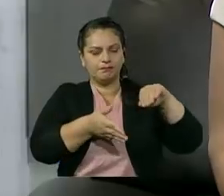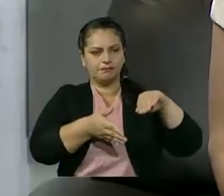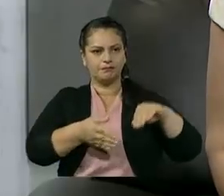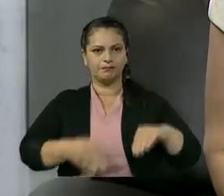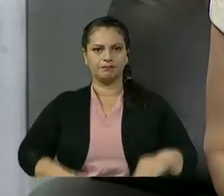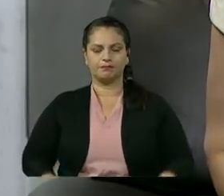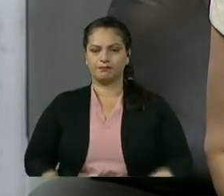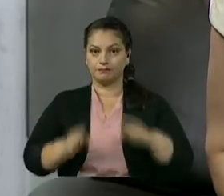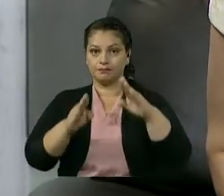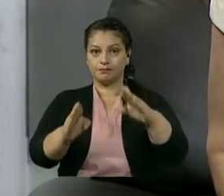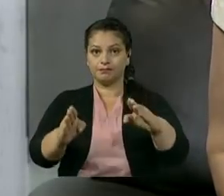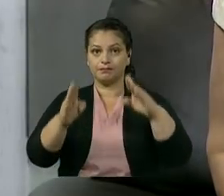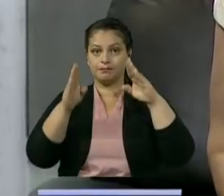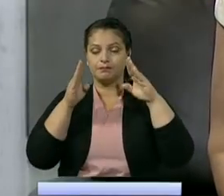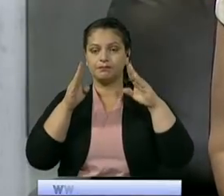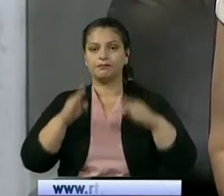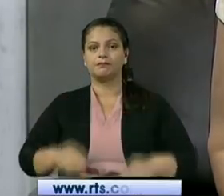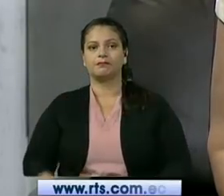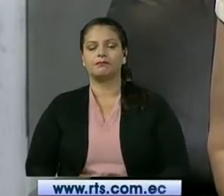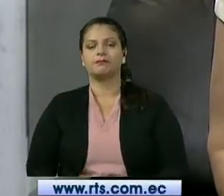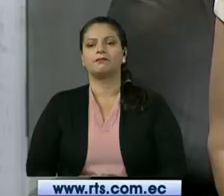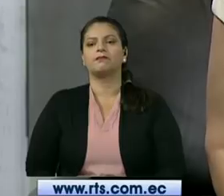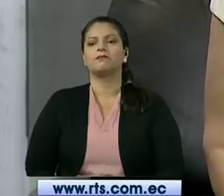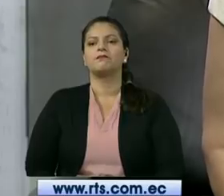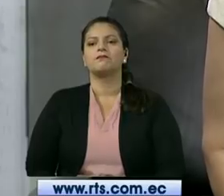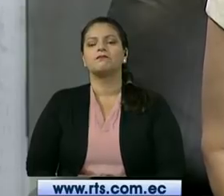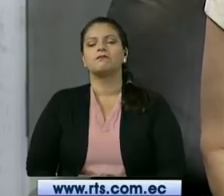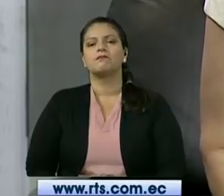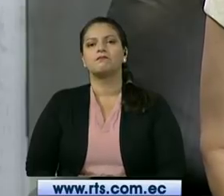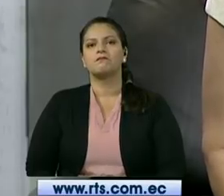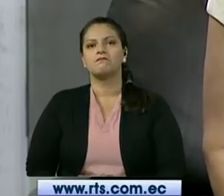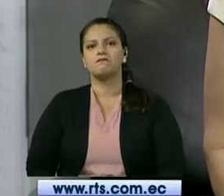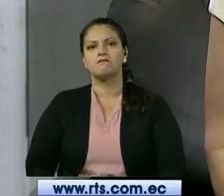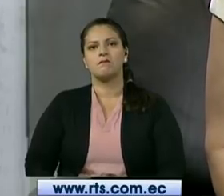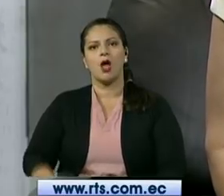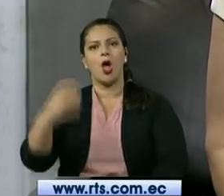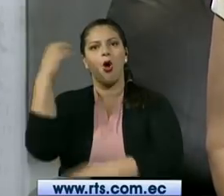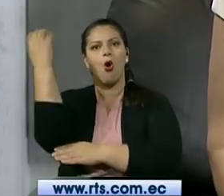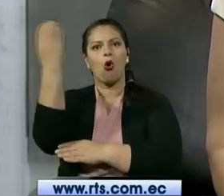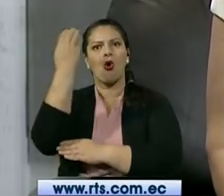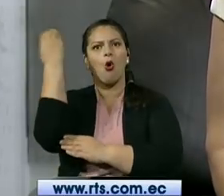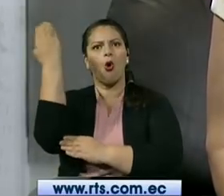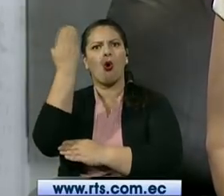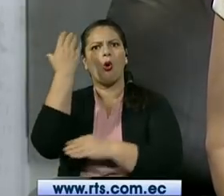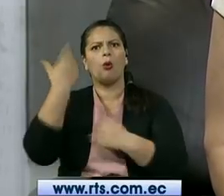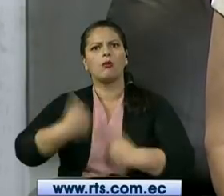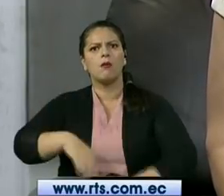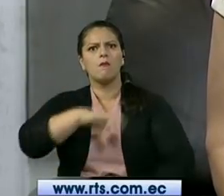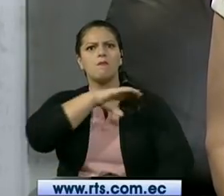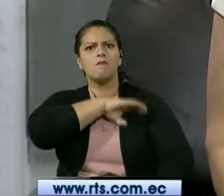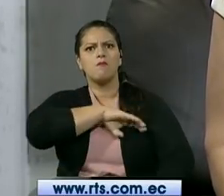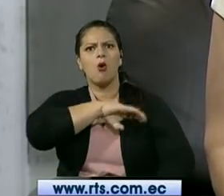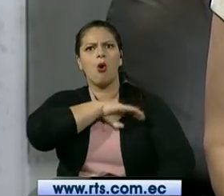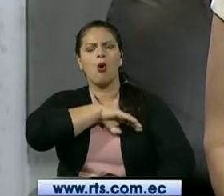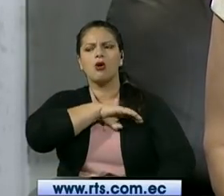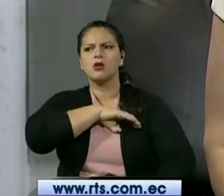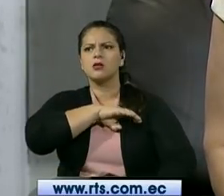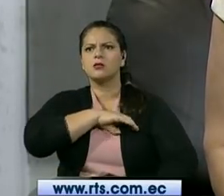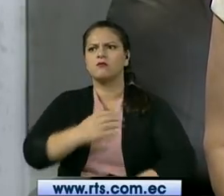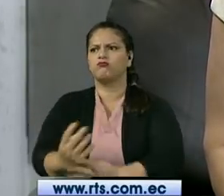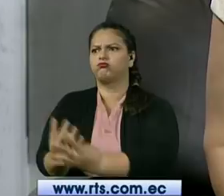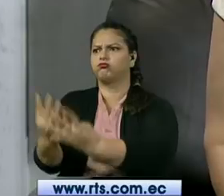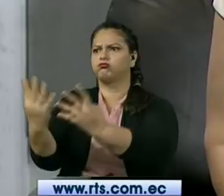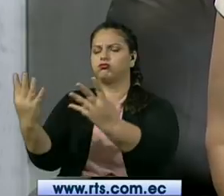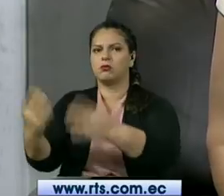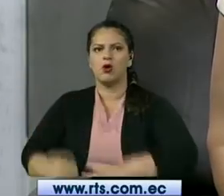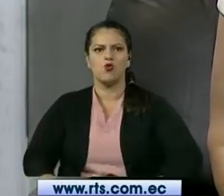mucha atención, en poco más de 24 horas la policía colombiana sufrió 3 atentados que provocaron la muerte de al menos